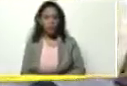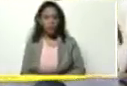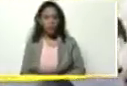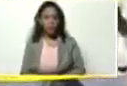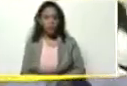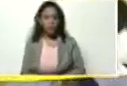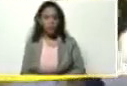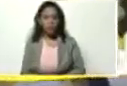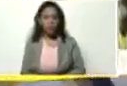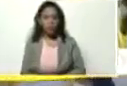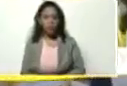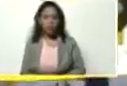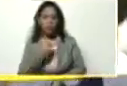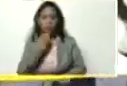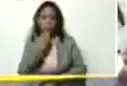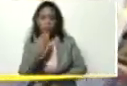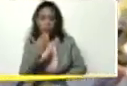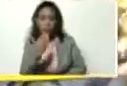Con permiso.